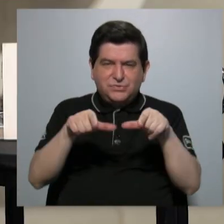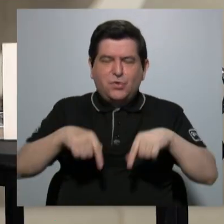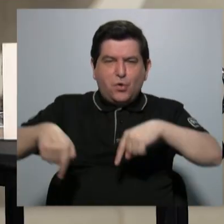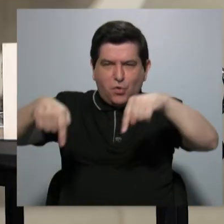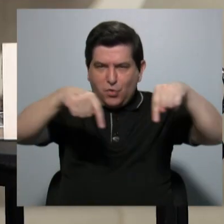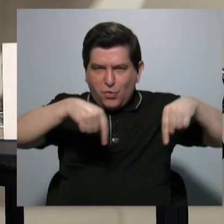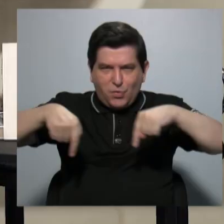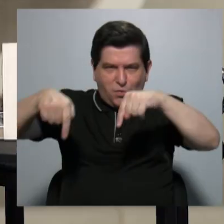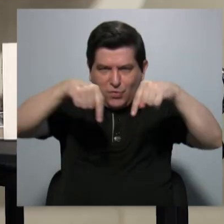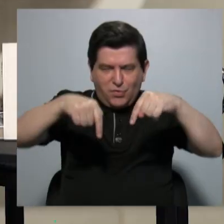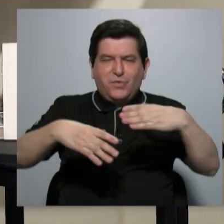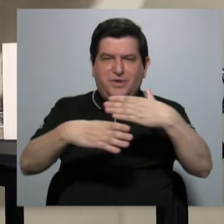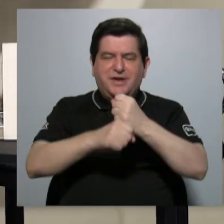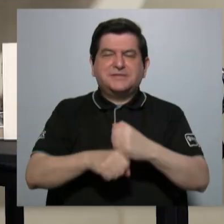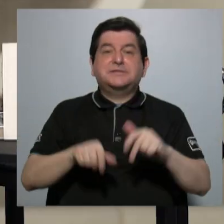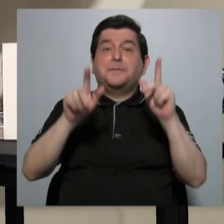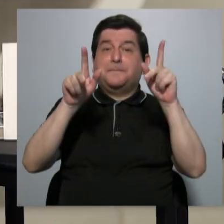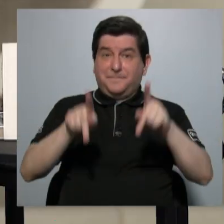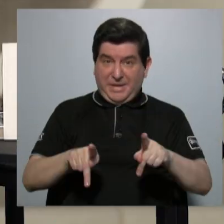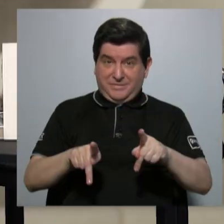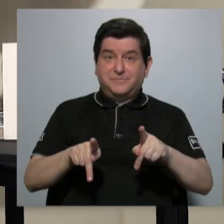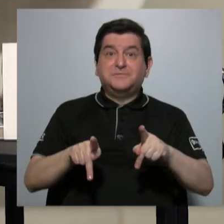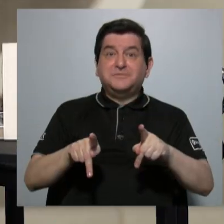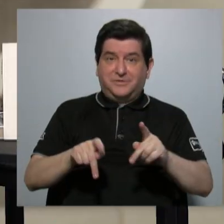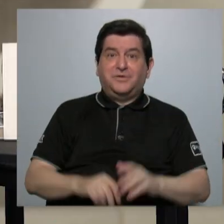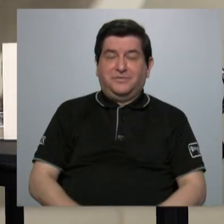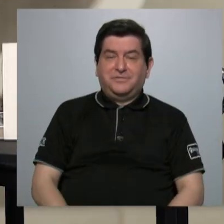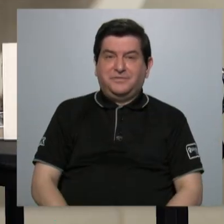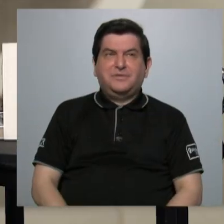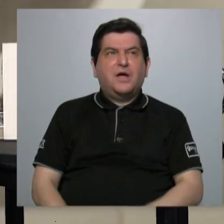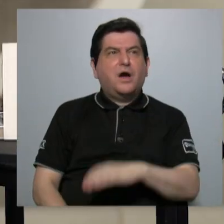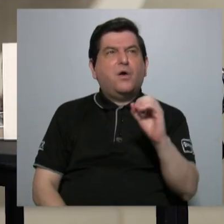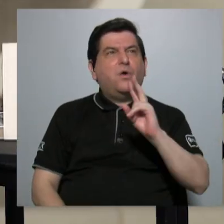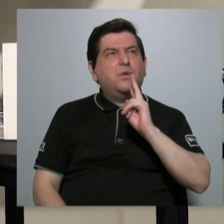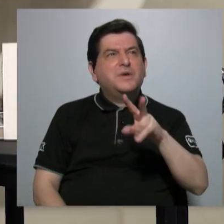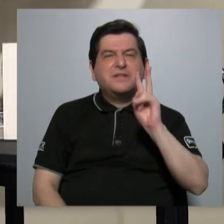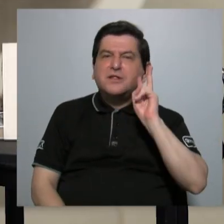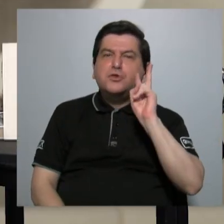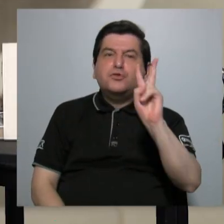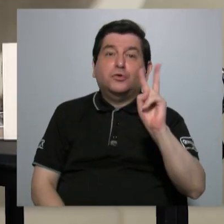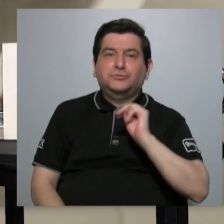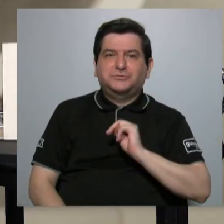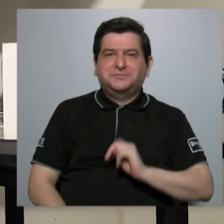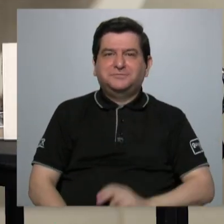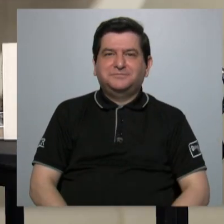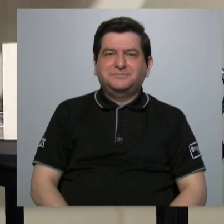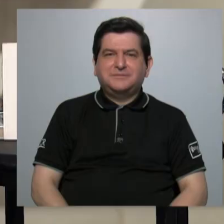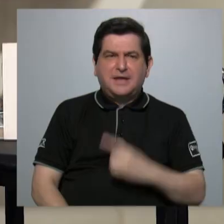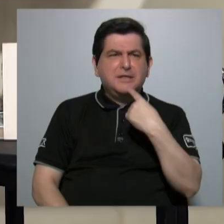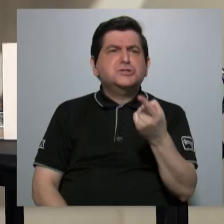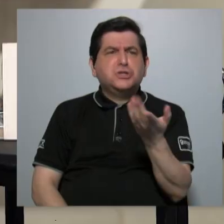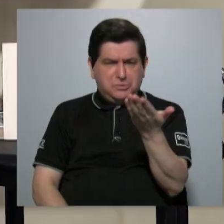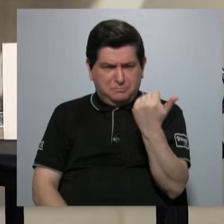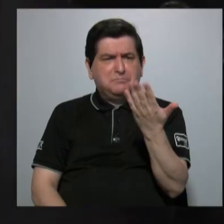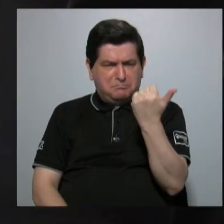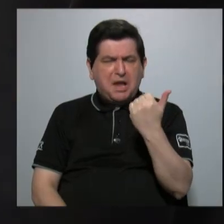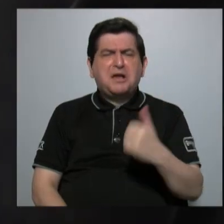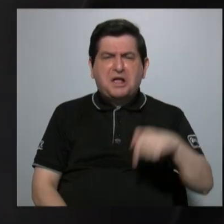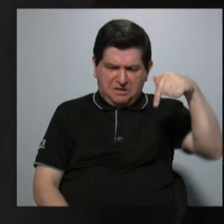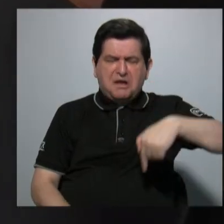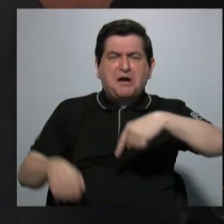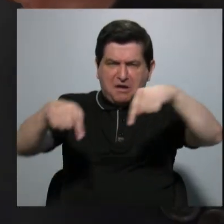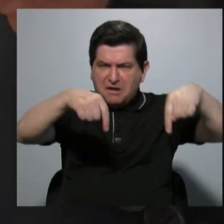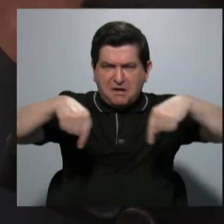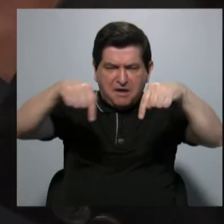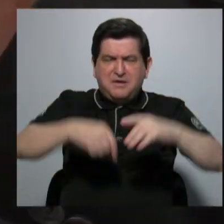grabación con una persona, en realidad con 2, y nos dicen, sí, vengan a grabar. Entonces